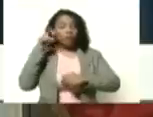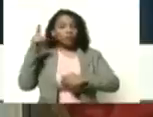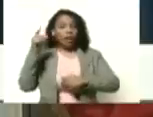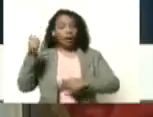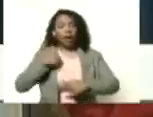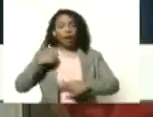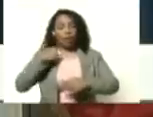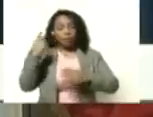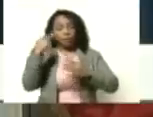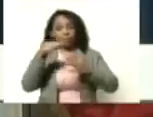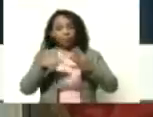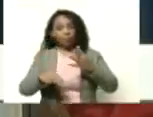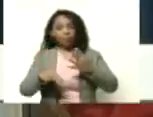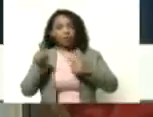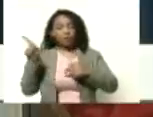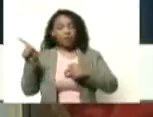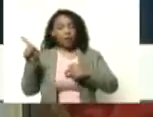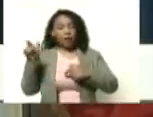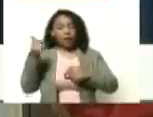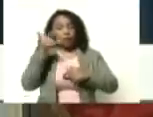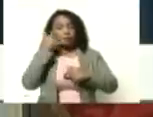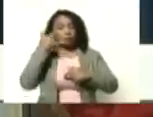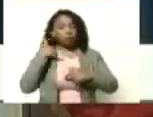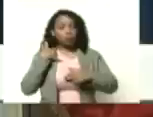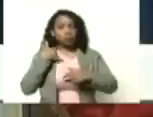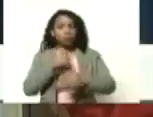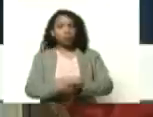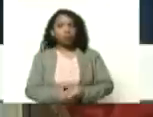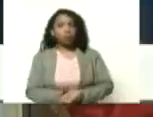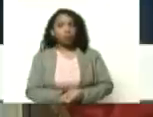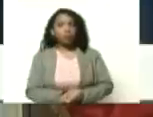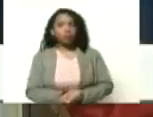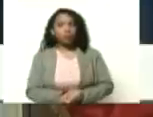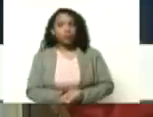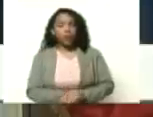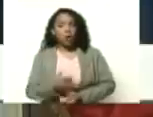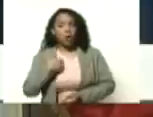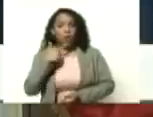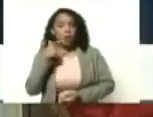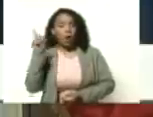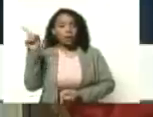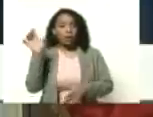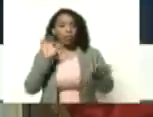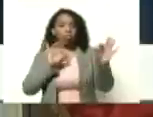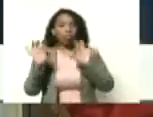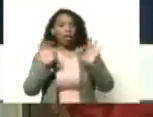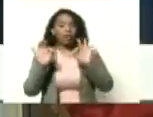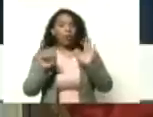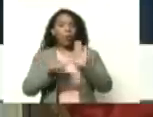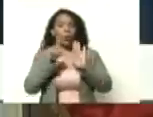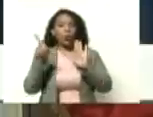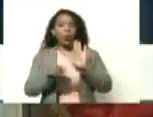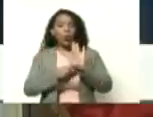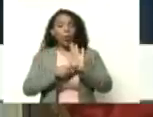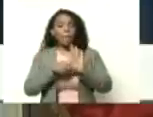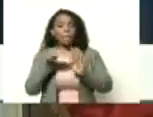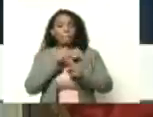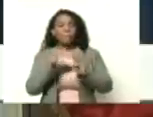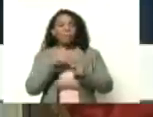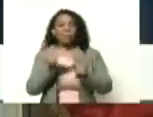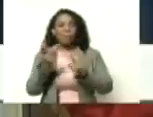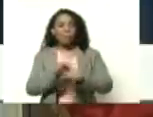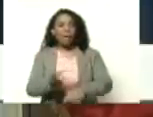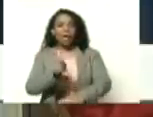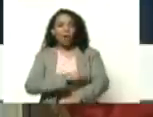etcétera y era una tendría un drama totalmente mediocre del peor